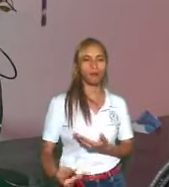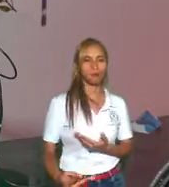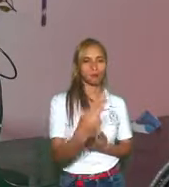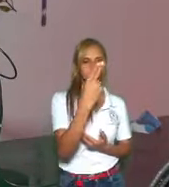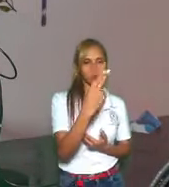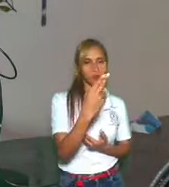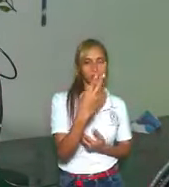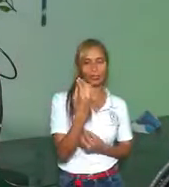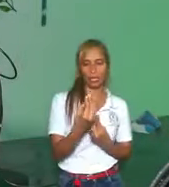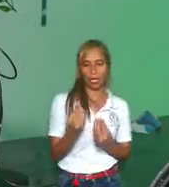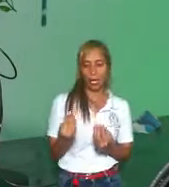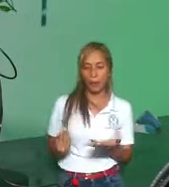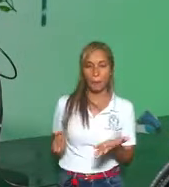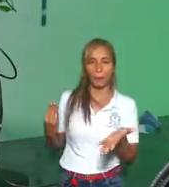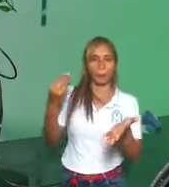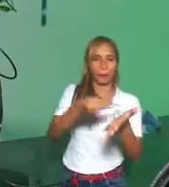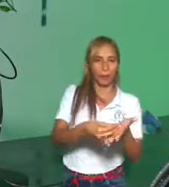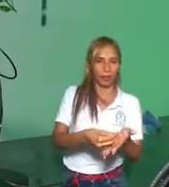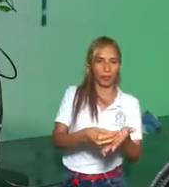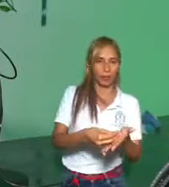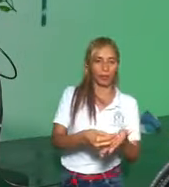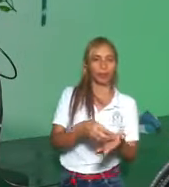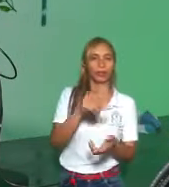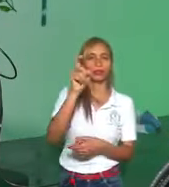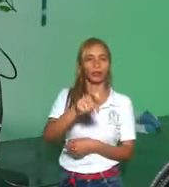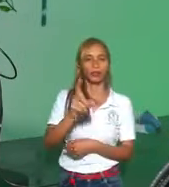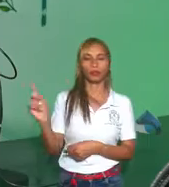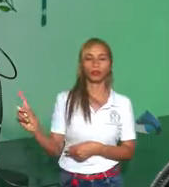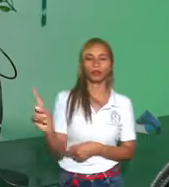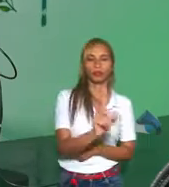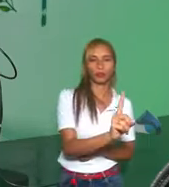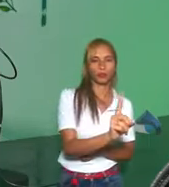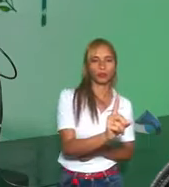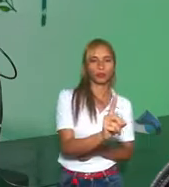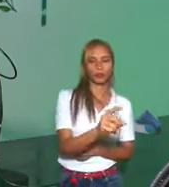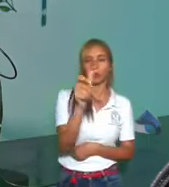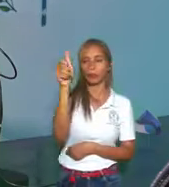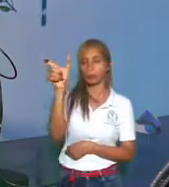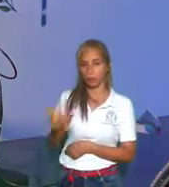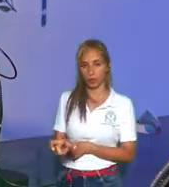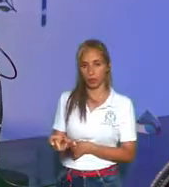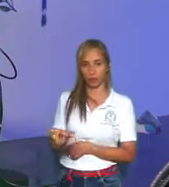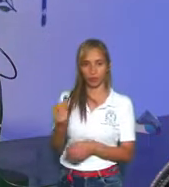la reinstalación, pues debe acercarse también a un asesor, porque